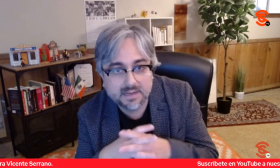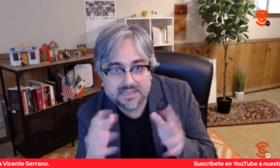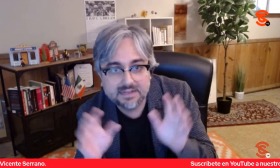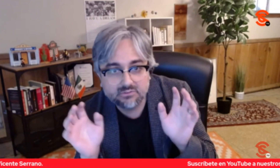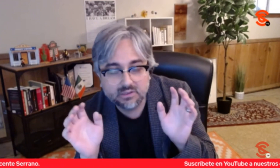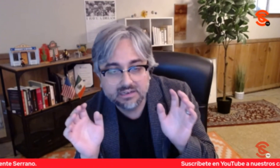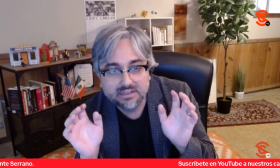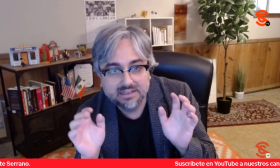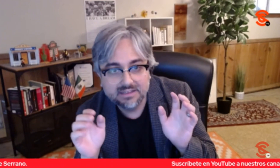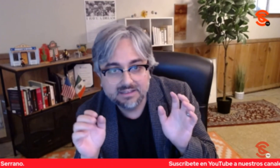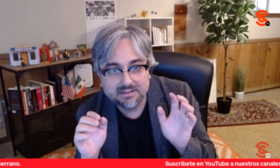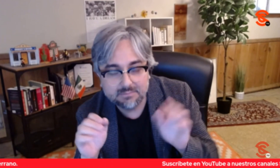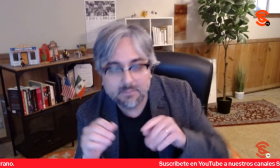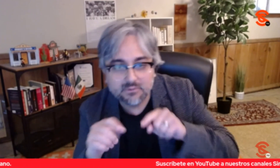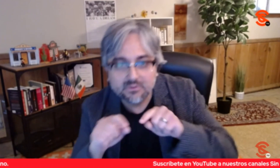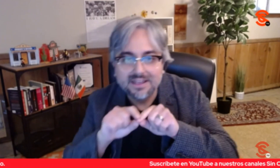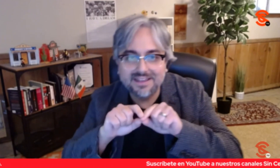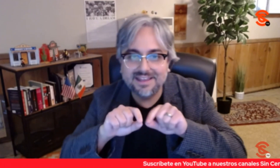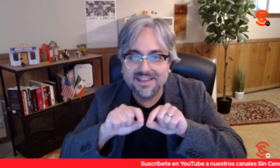No se va a quedar esto en,